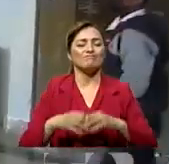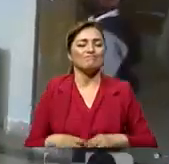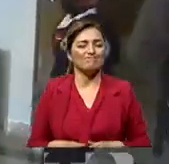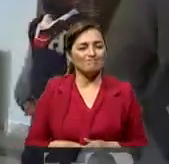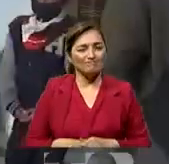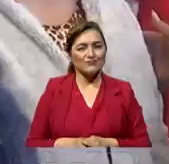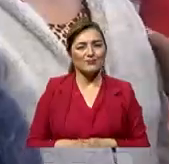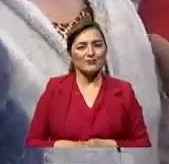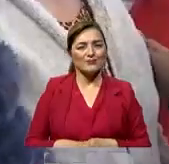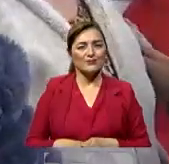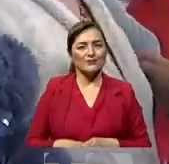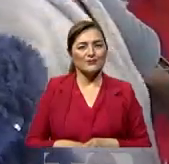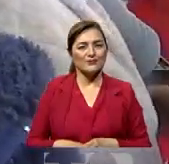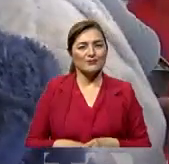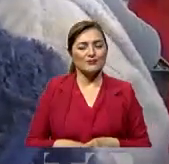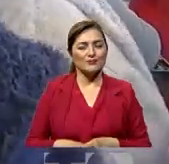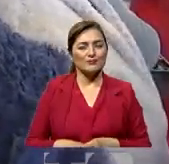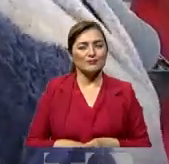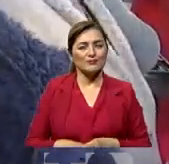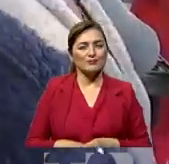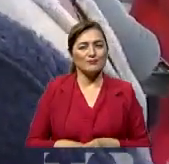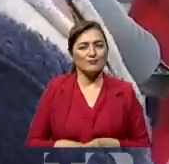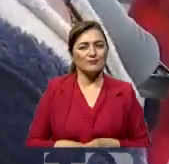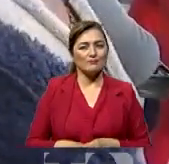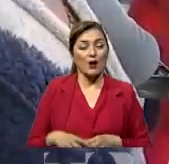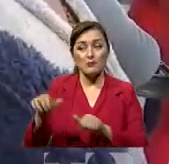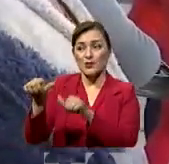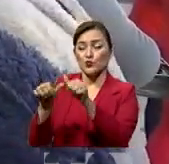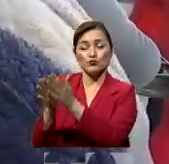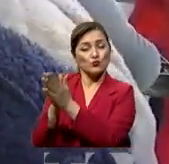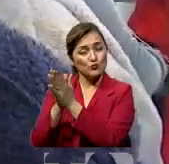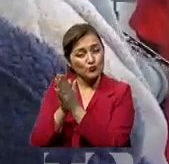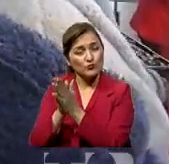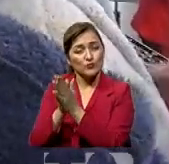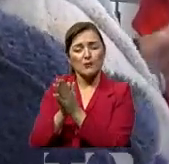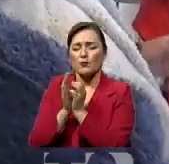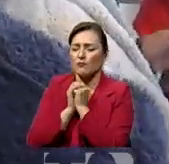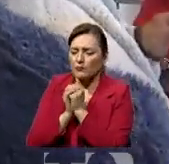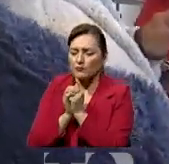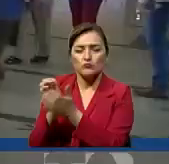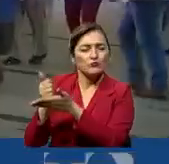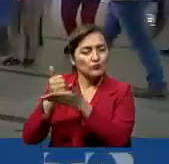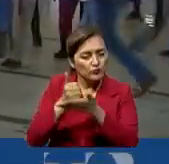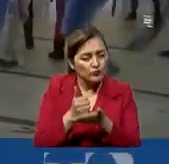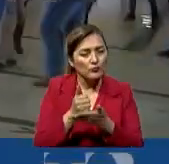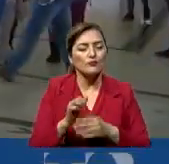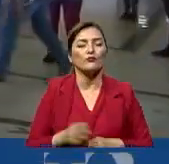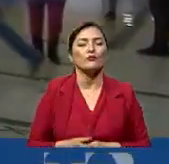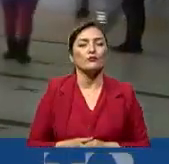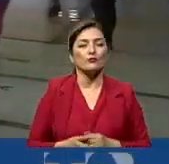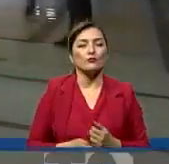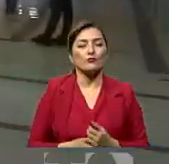infraestructura moderna. Lo único que le pedimos al señor administrador es que tenga compasión y nos ayude. En